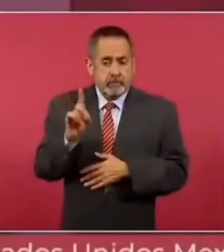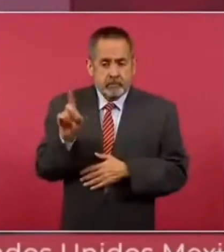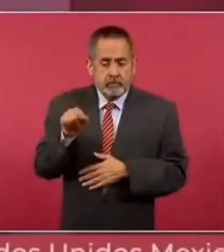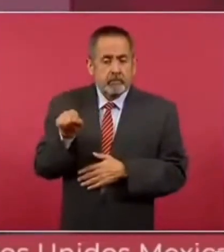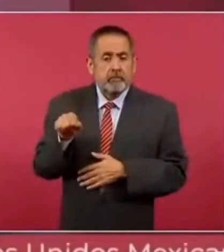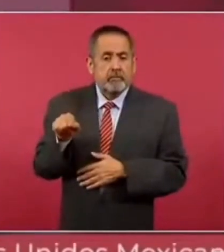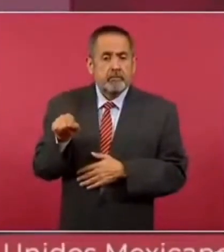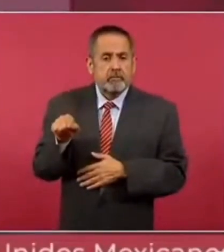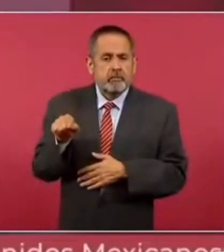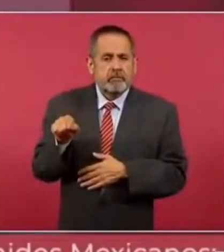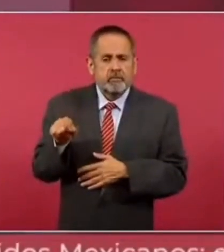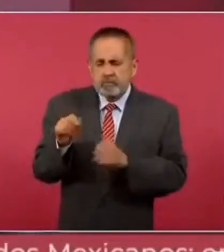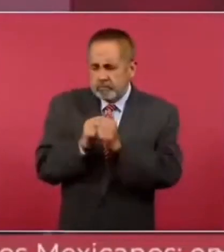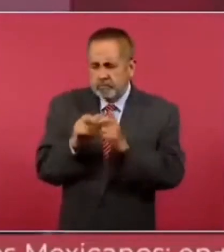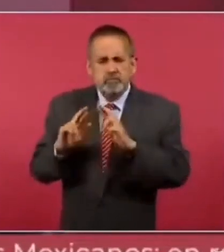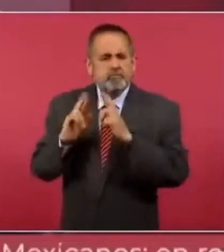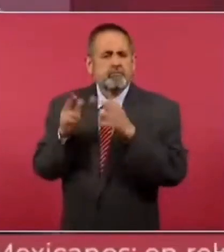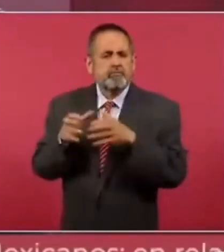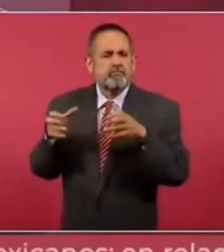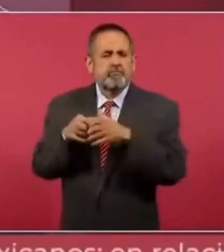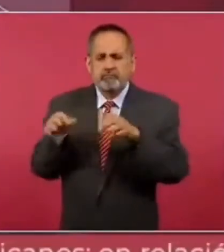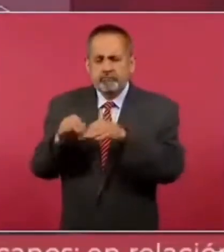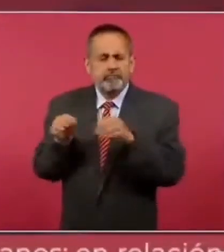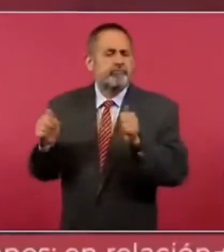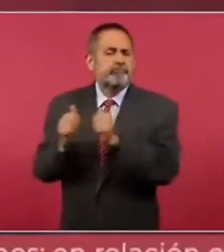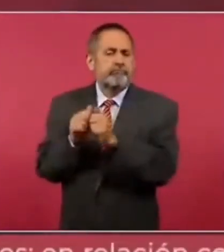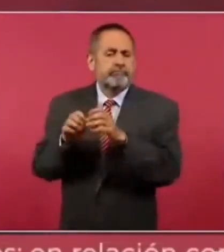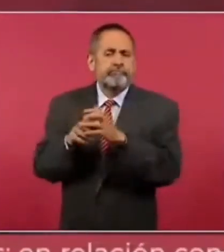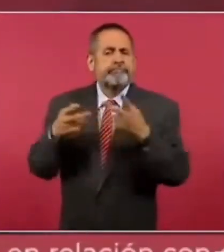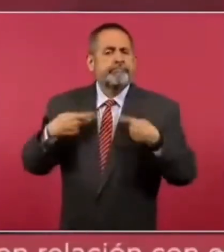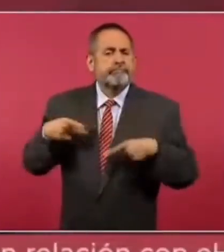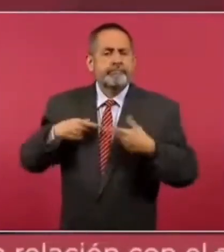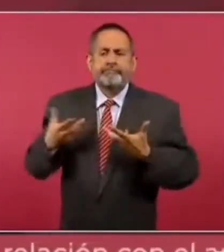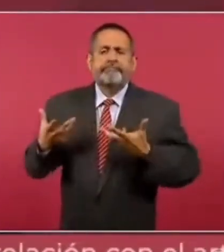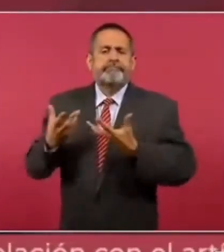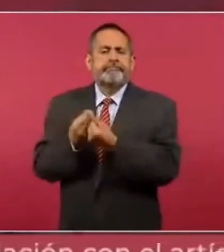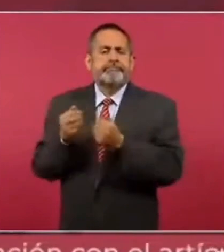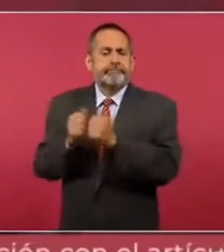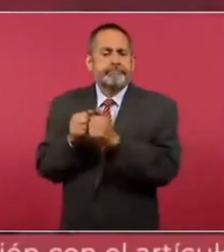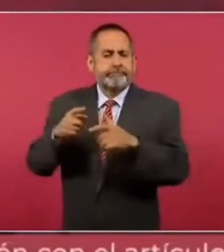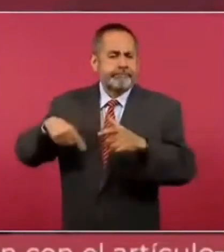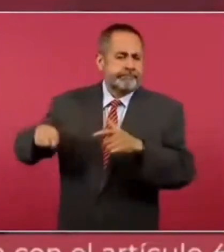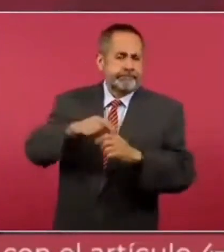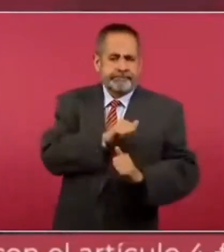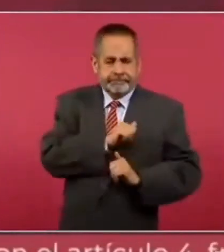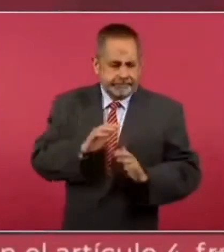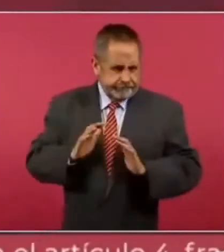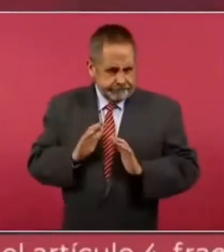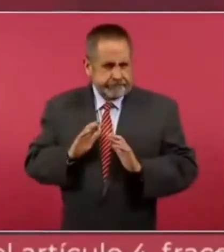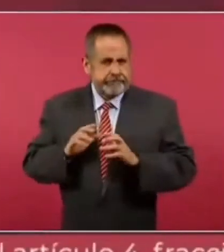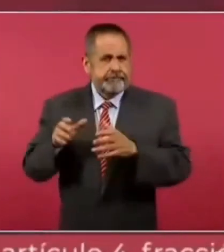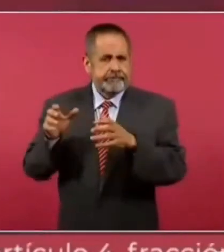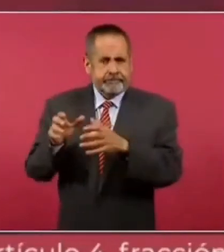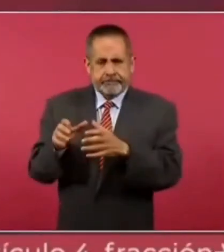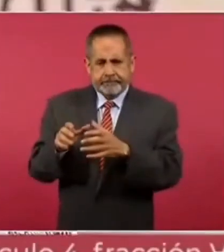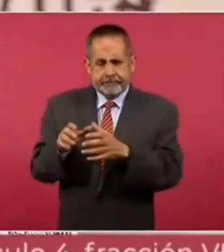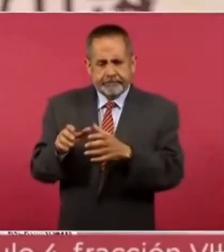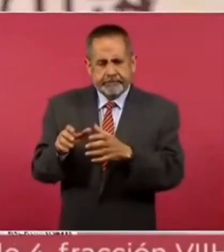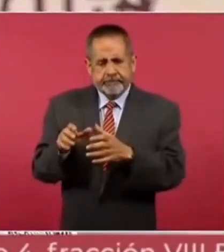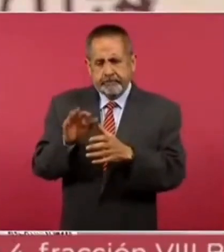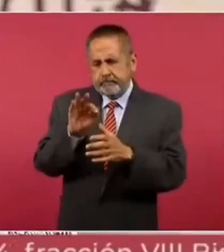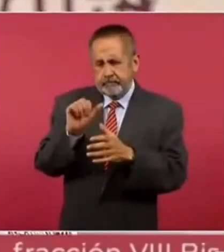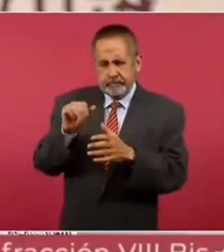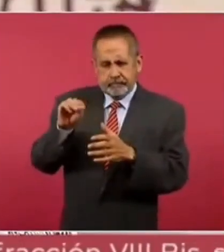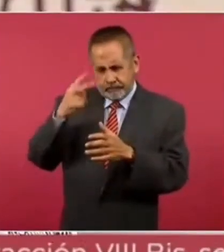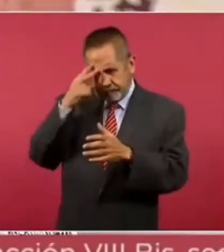inició el día con una reunión de trabajo con personal del Ejército y de la Armada de